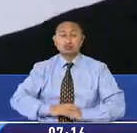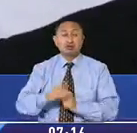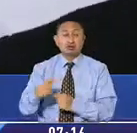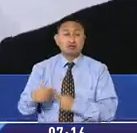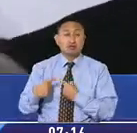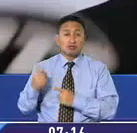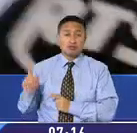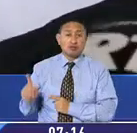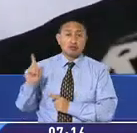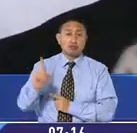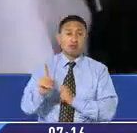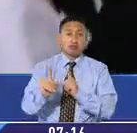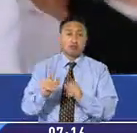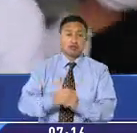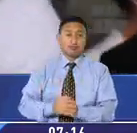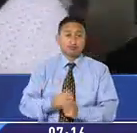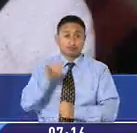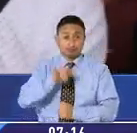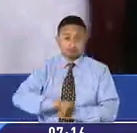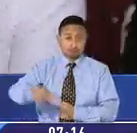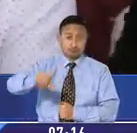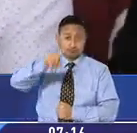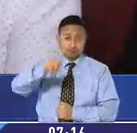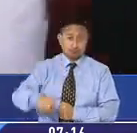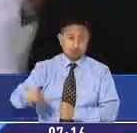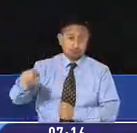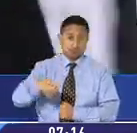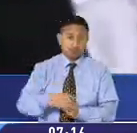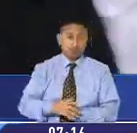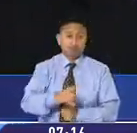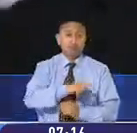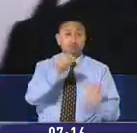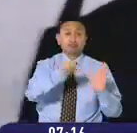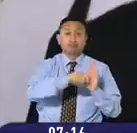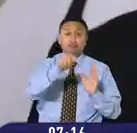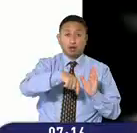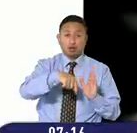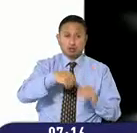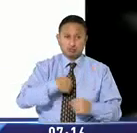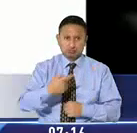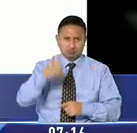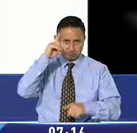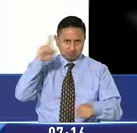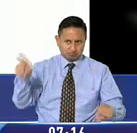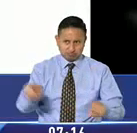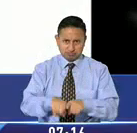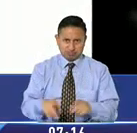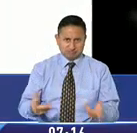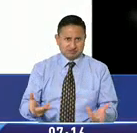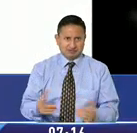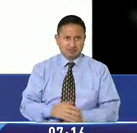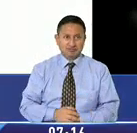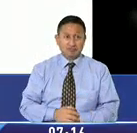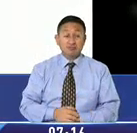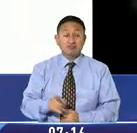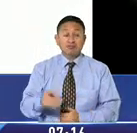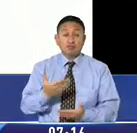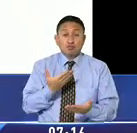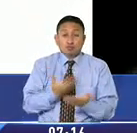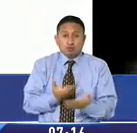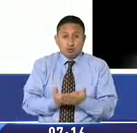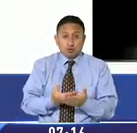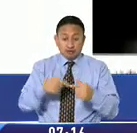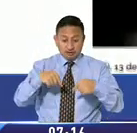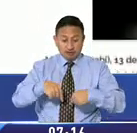y la prohibición de salir del país. El abogado de la familia mostró su desacuerdo ante la decisión, pese a las pruebas presentadas